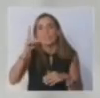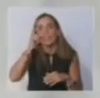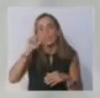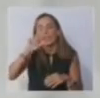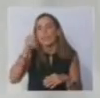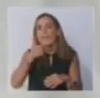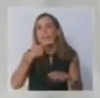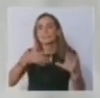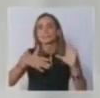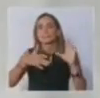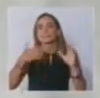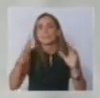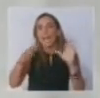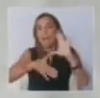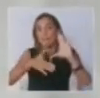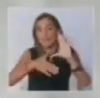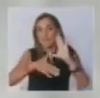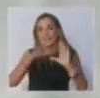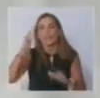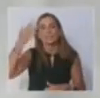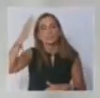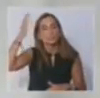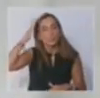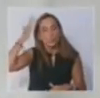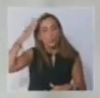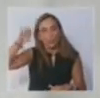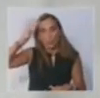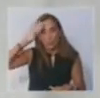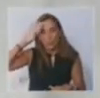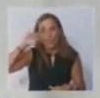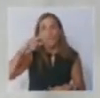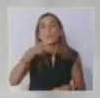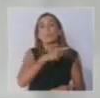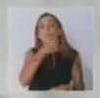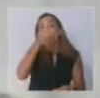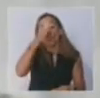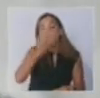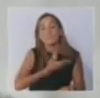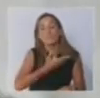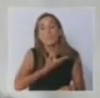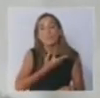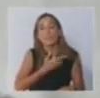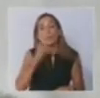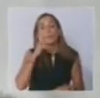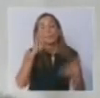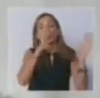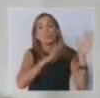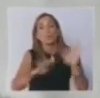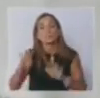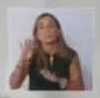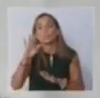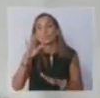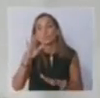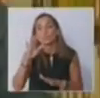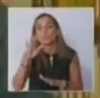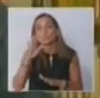en el 81, como para aportar algún dato más, de este hombre que moría el 12 de febrero de